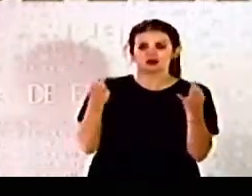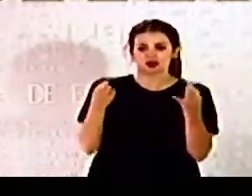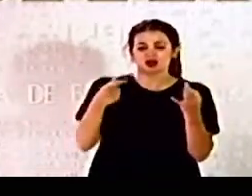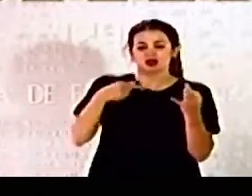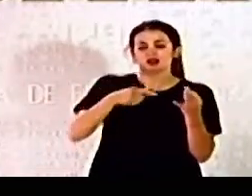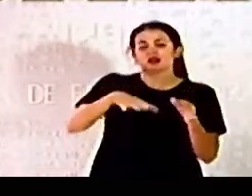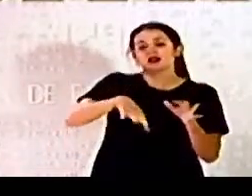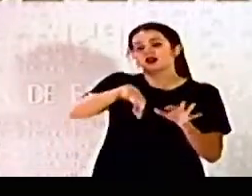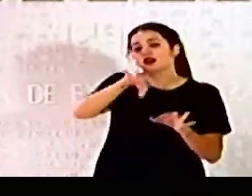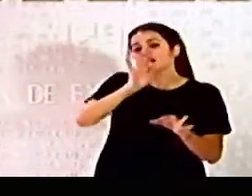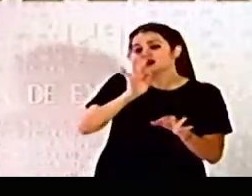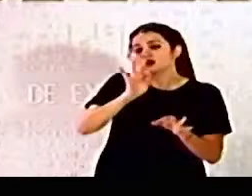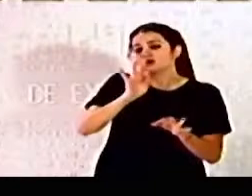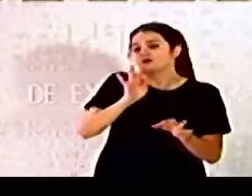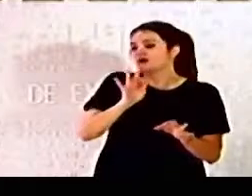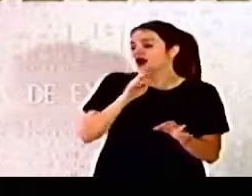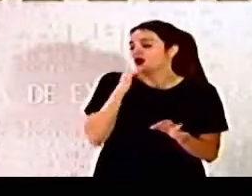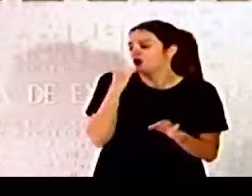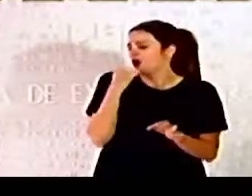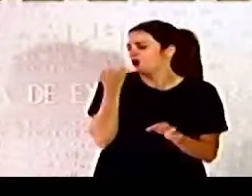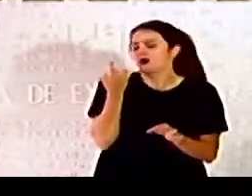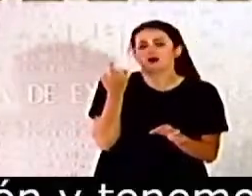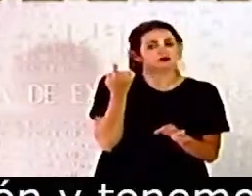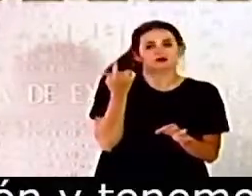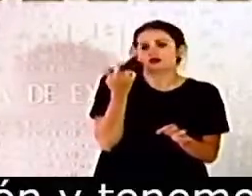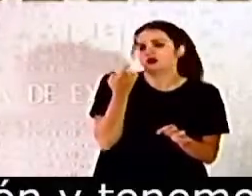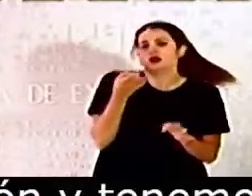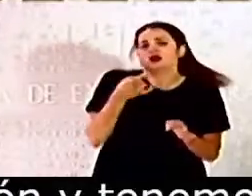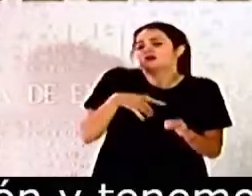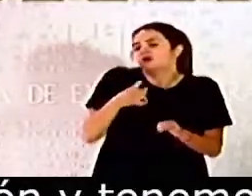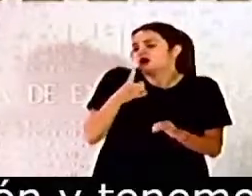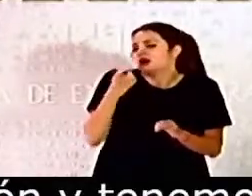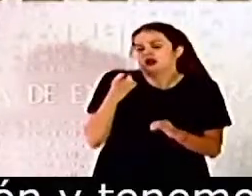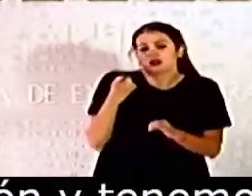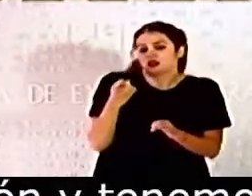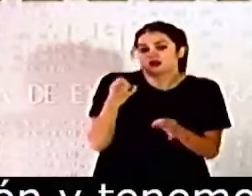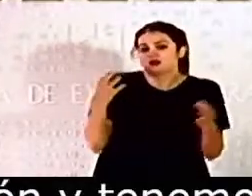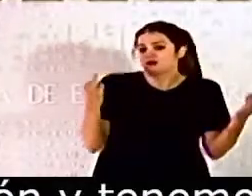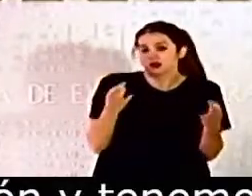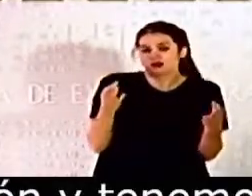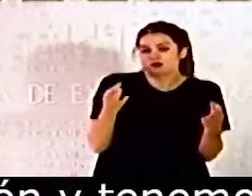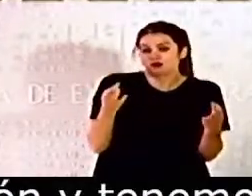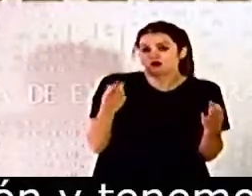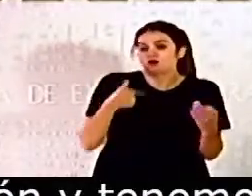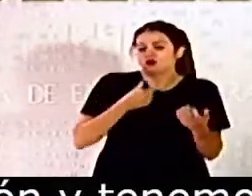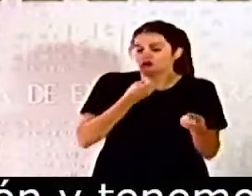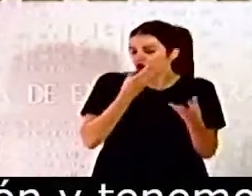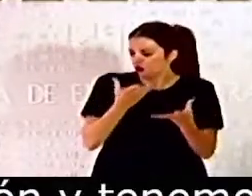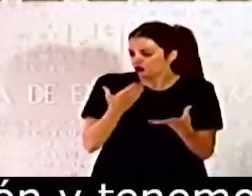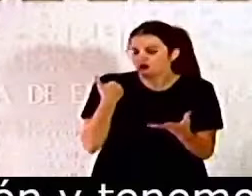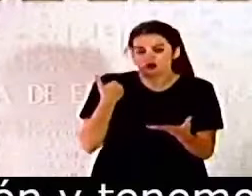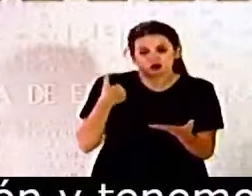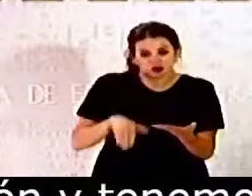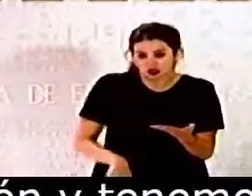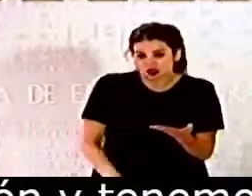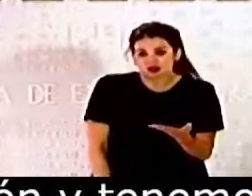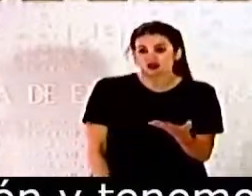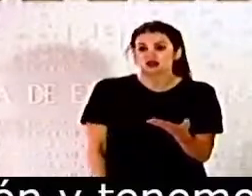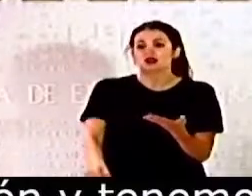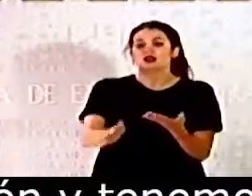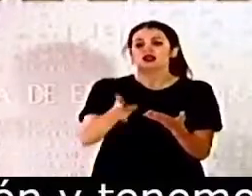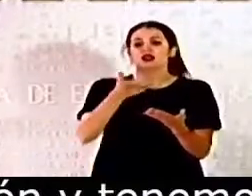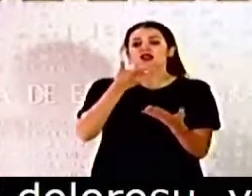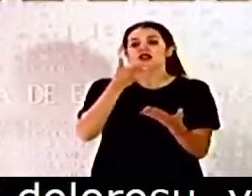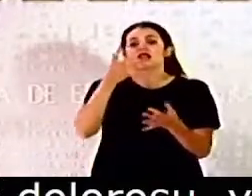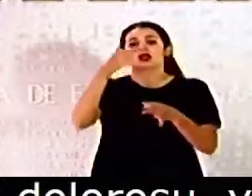es absolutamente dolorosa y que, de ser necesario tomarla, ya les anuncio que, y por supuesto, si lo ratifica el